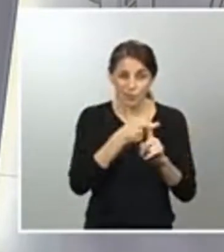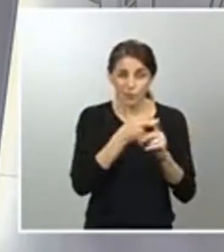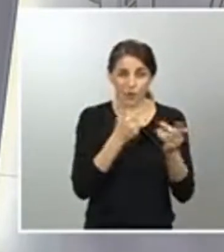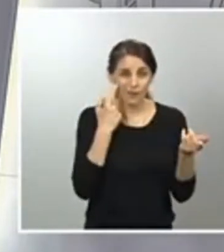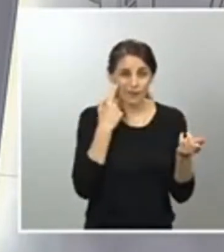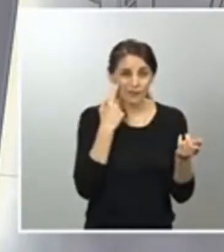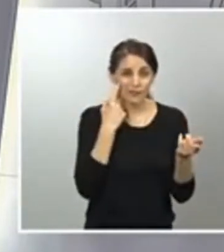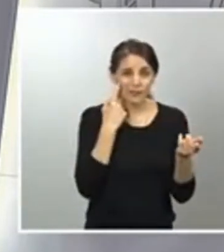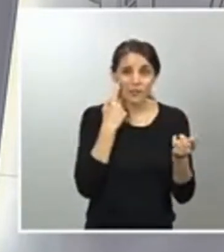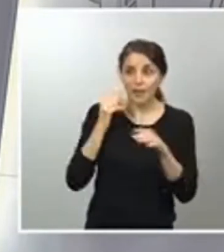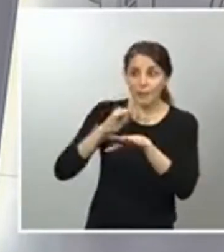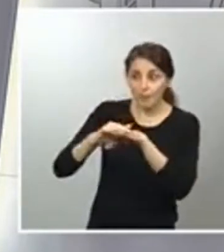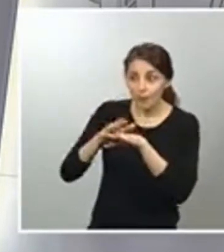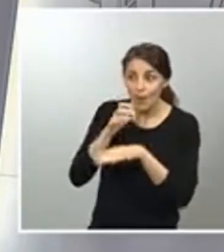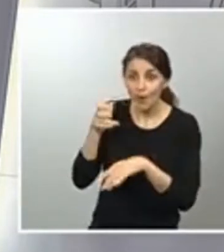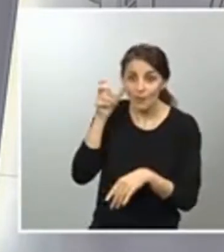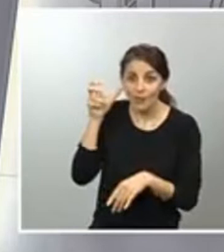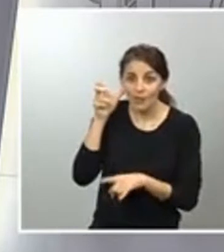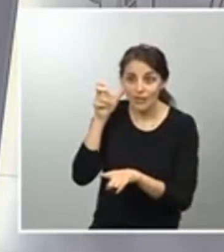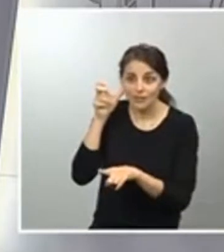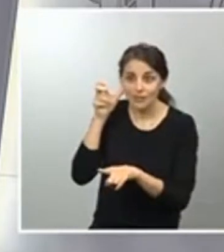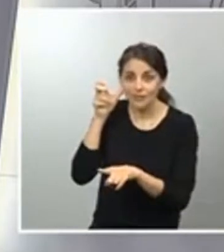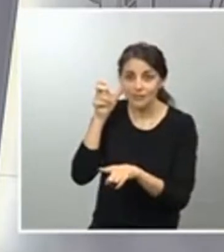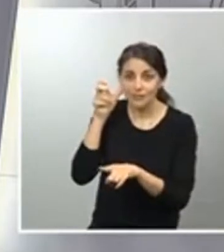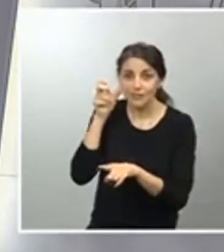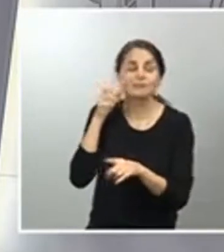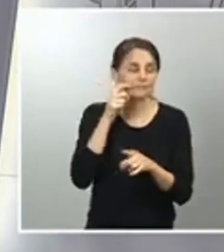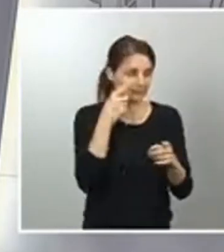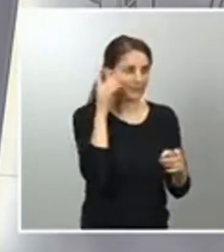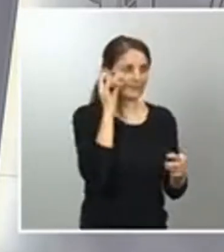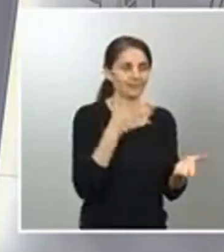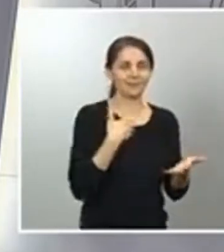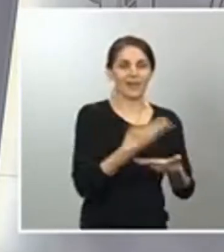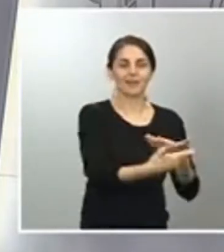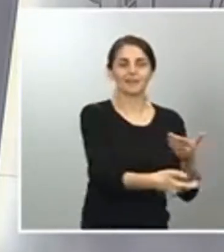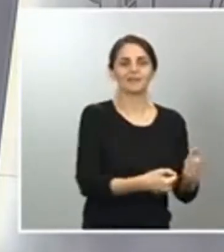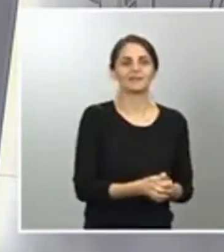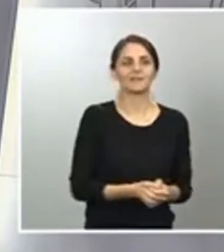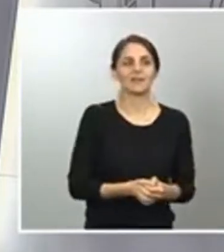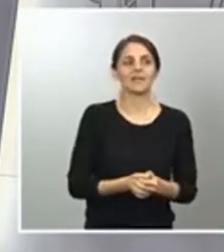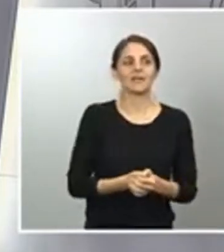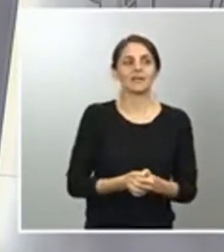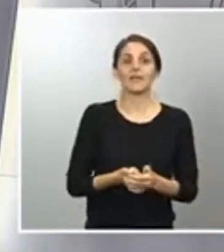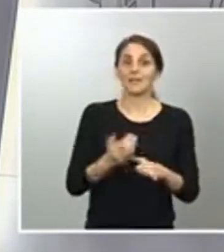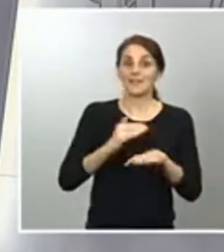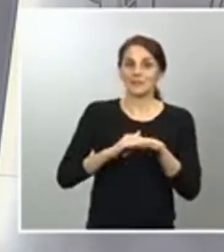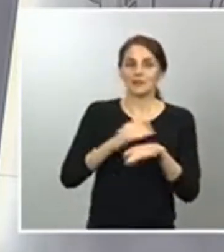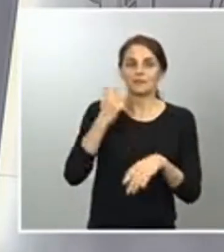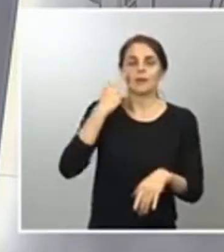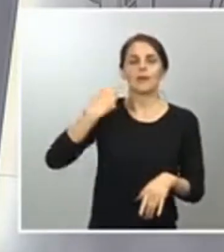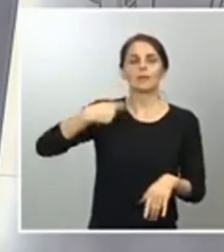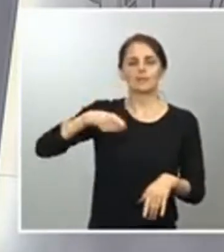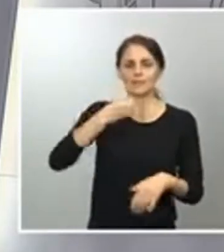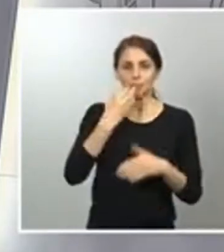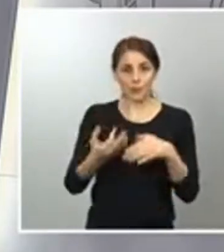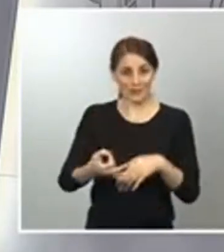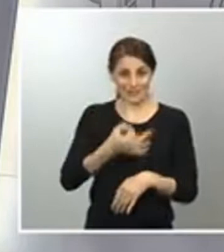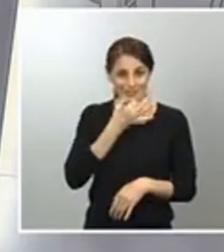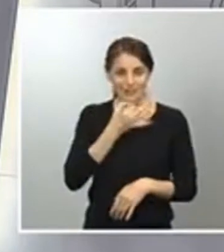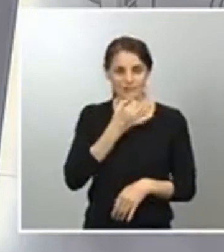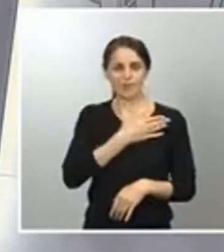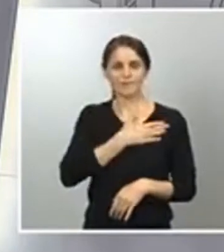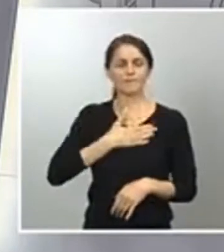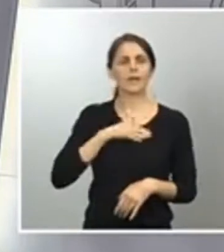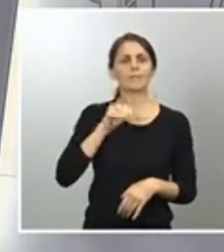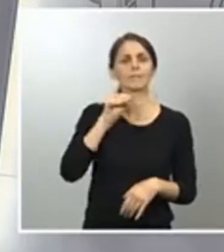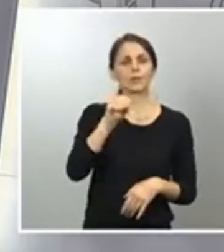Perdón, ¿estoy ahora? ¿Me oís ahora? Adelante. Perdón. Presidente, sí, buenas tardes. Yo quería preguntarle por qué no